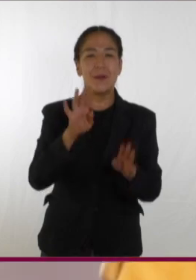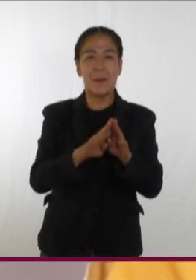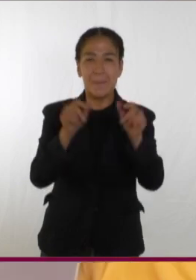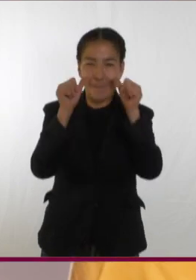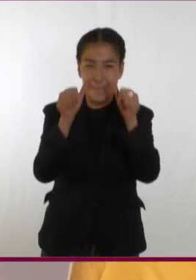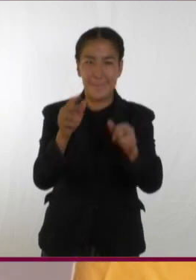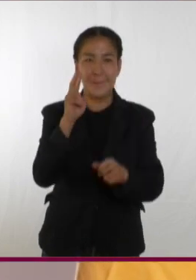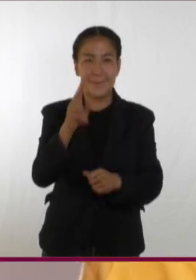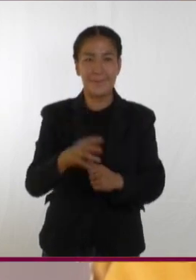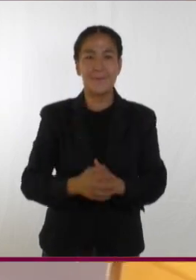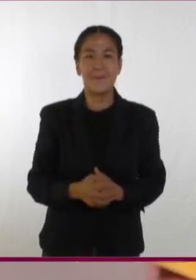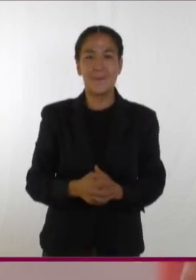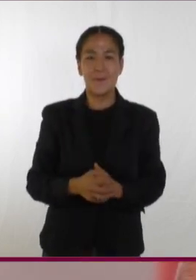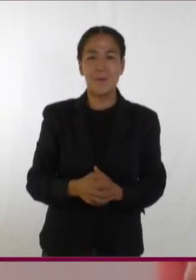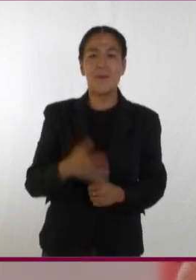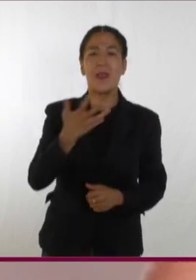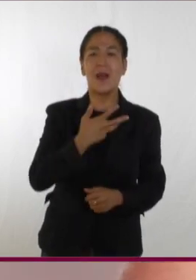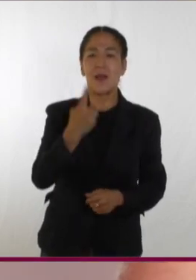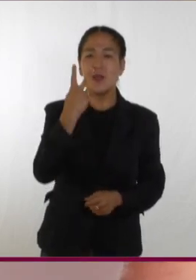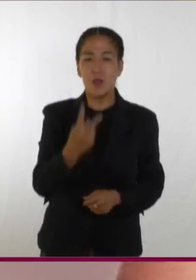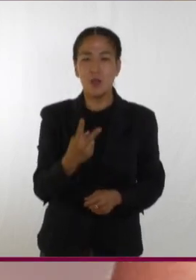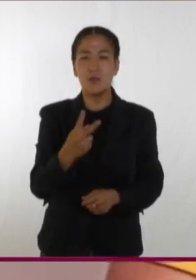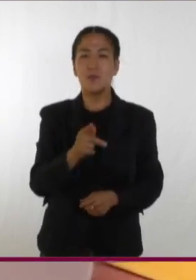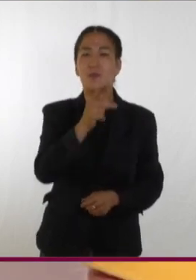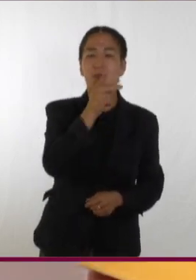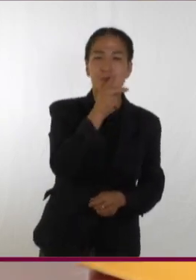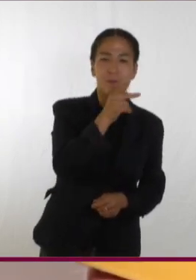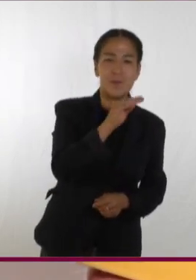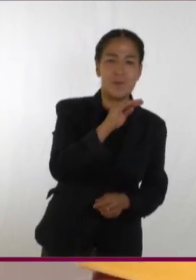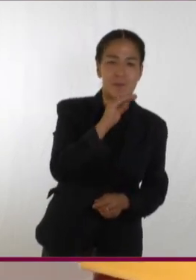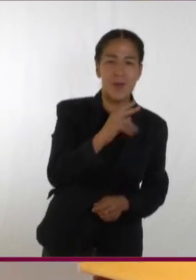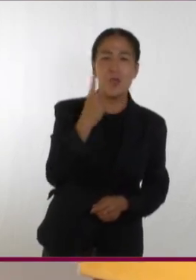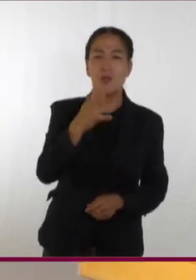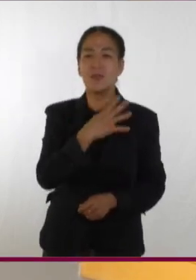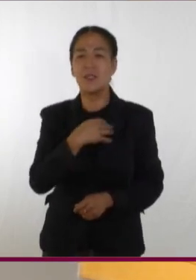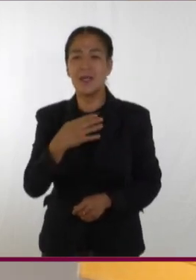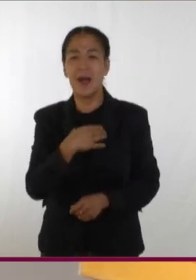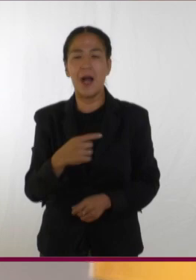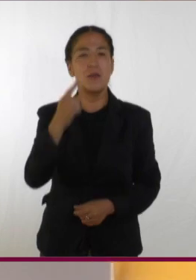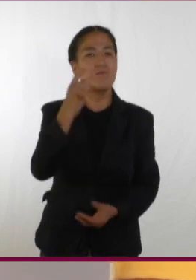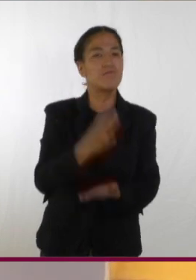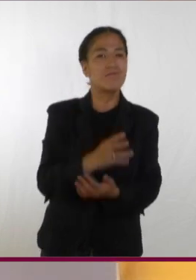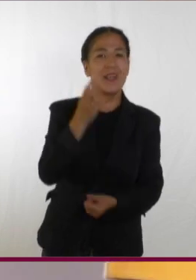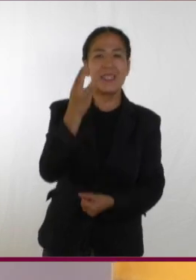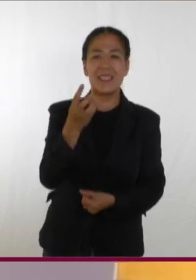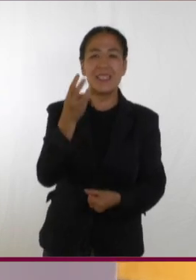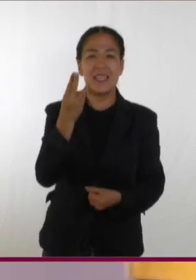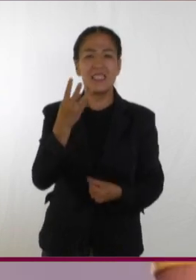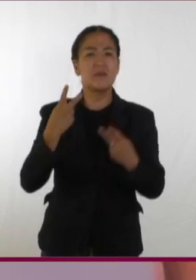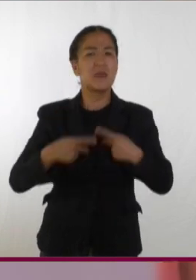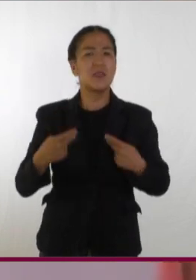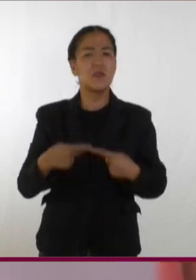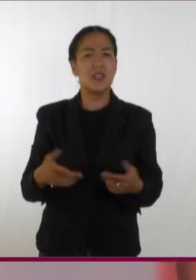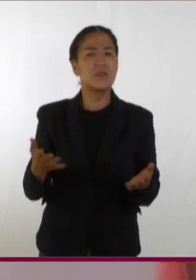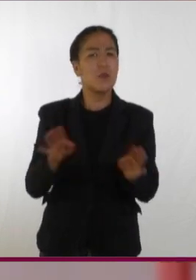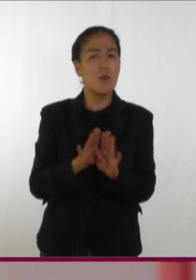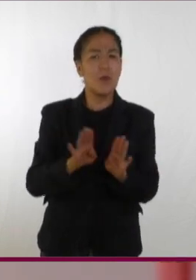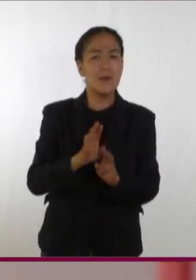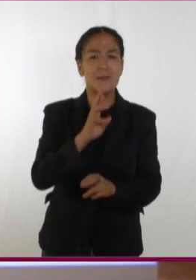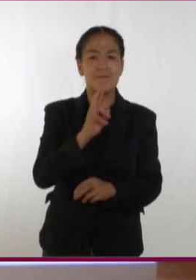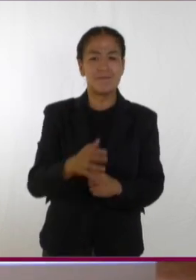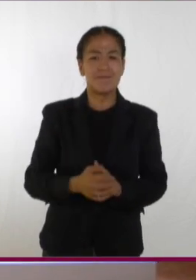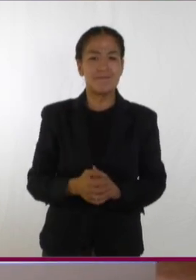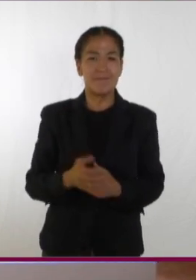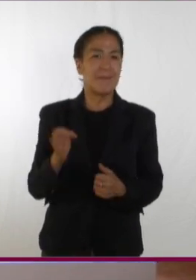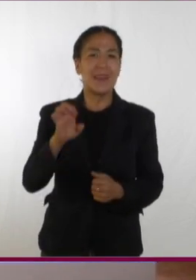Ok, veamos. Pon atención, ¿eh? Escucha. Hay 2 padres y 2 hijos, pero solo hay 3 personas. ¿Cómo